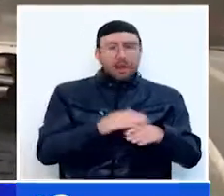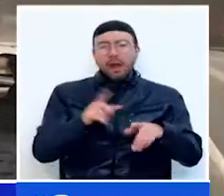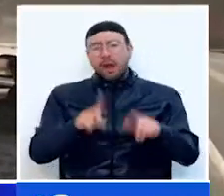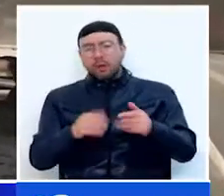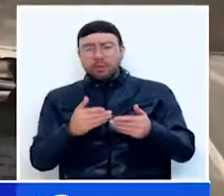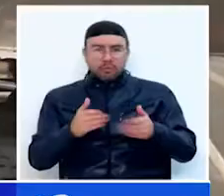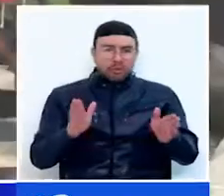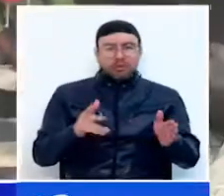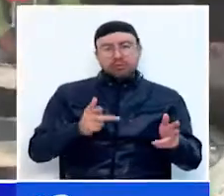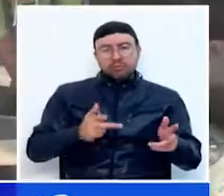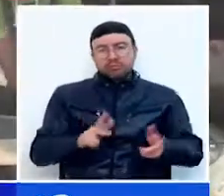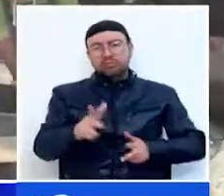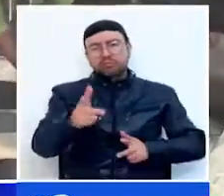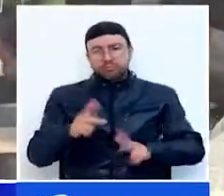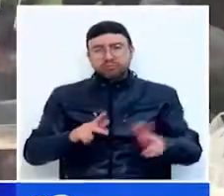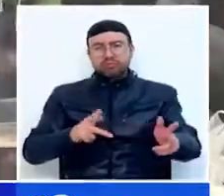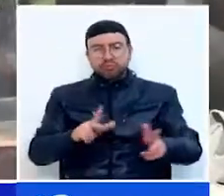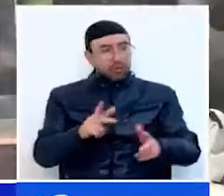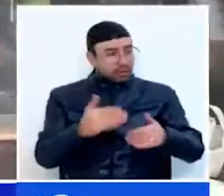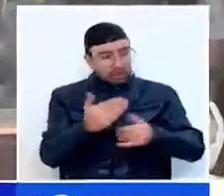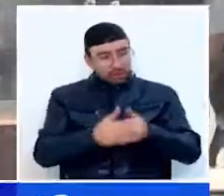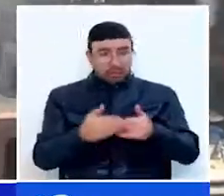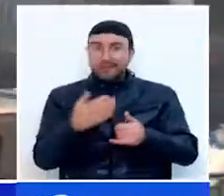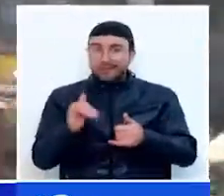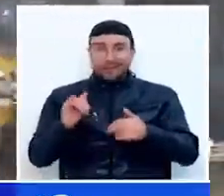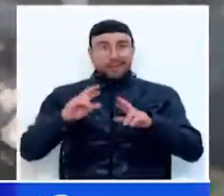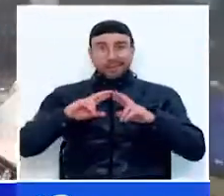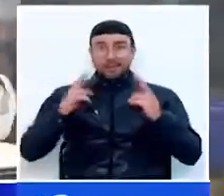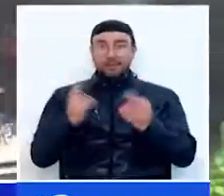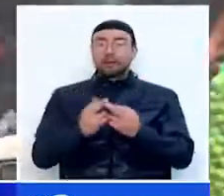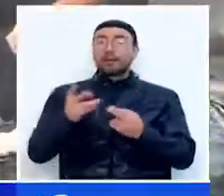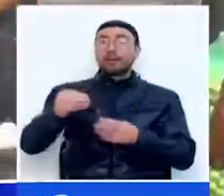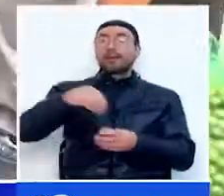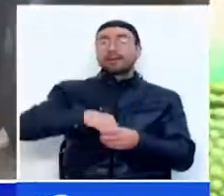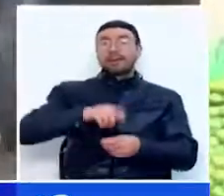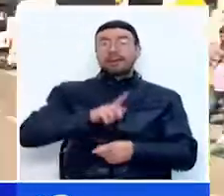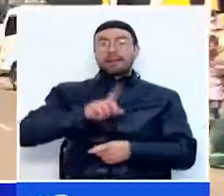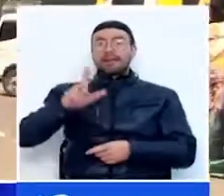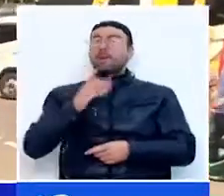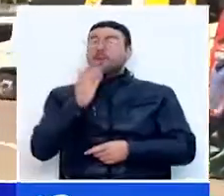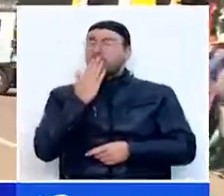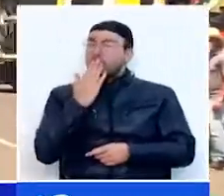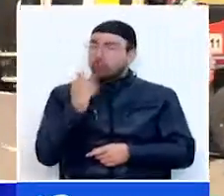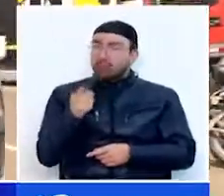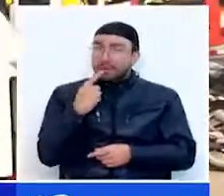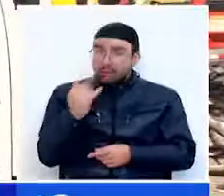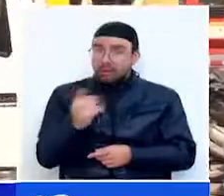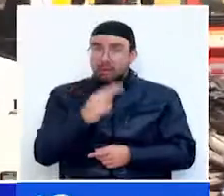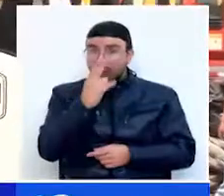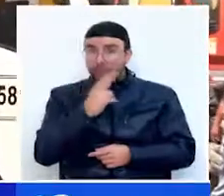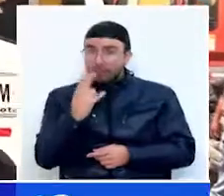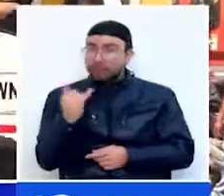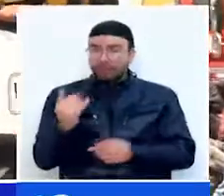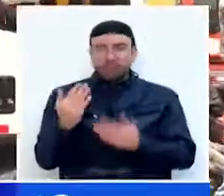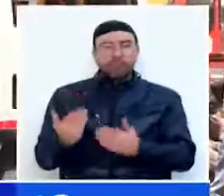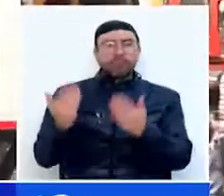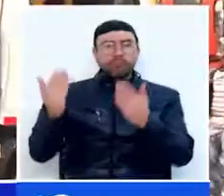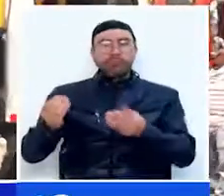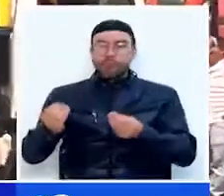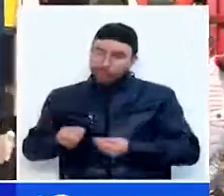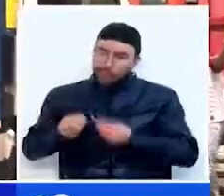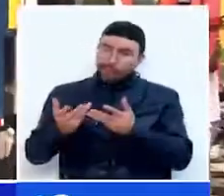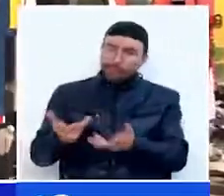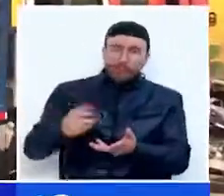diferentes vías del departamento tras finalizar una reunión con líderes indígenas. Agregó que este compromiso servirá para abastecer el departamento de